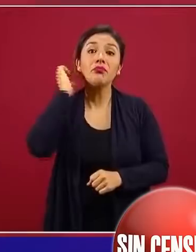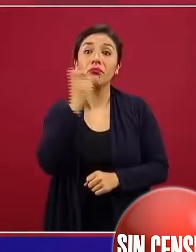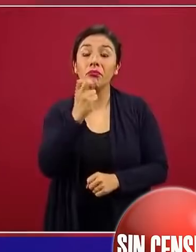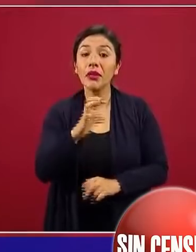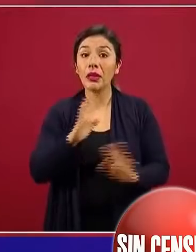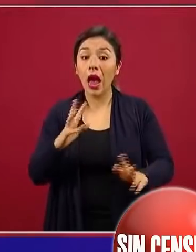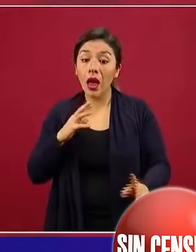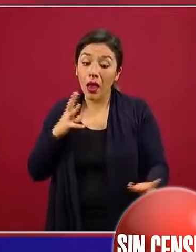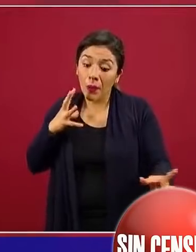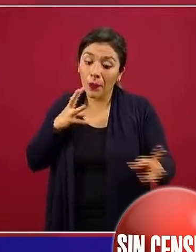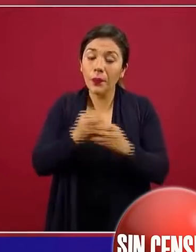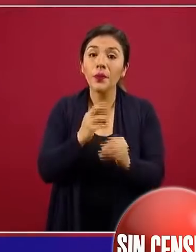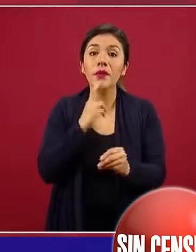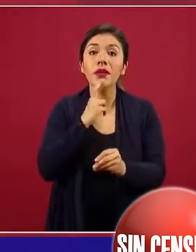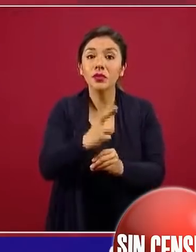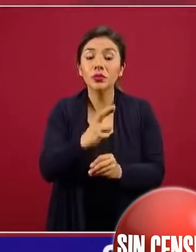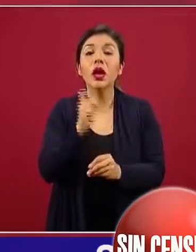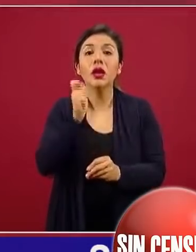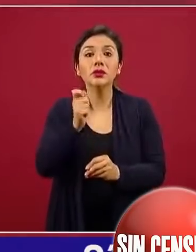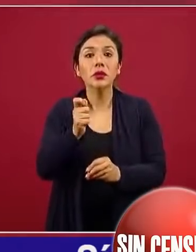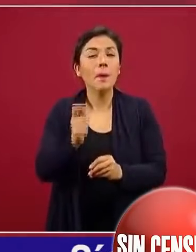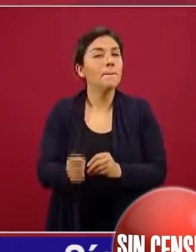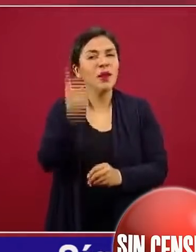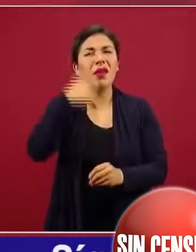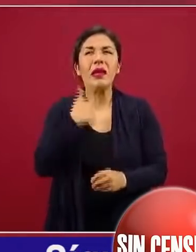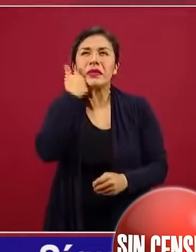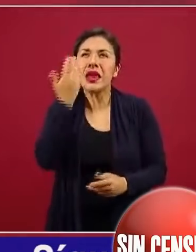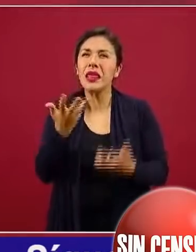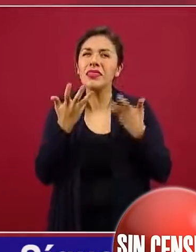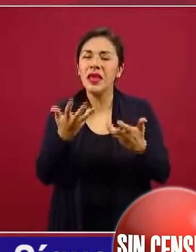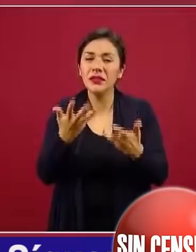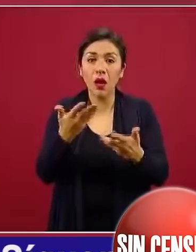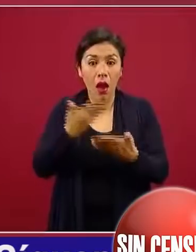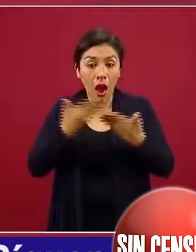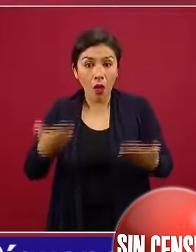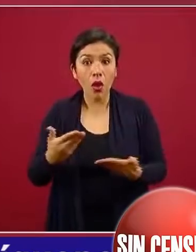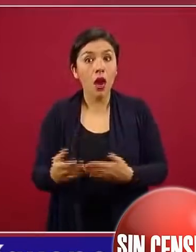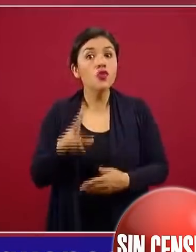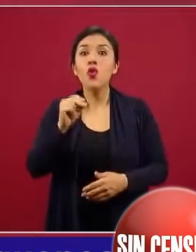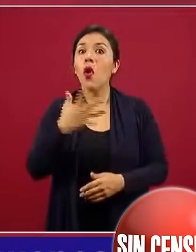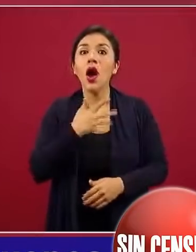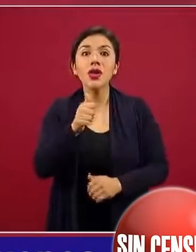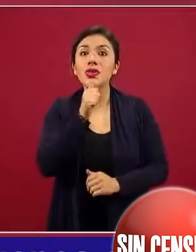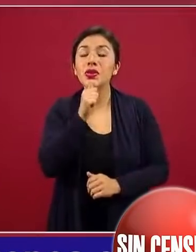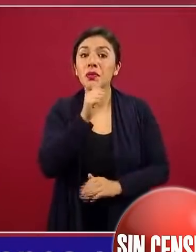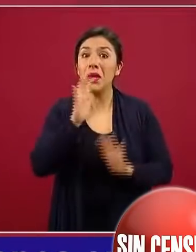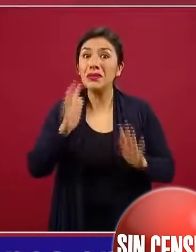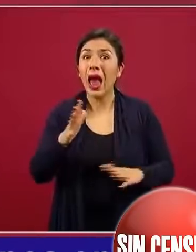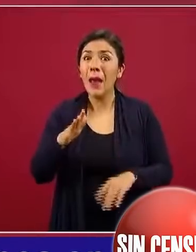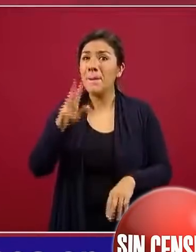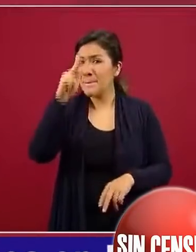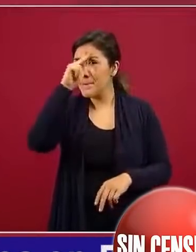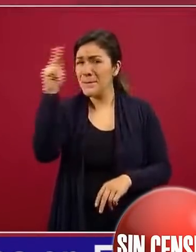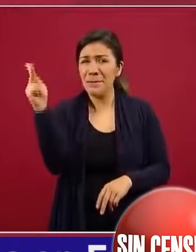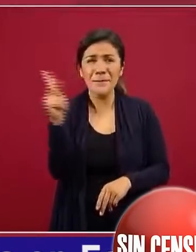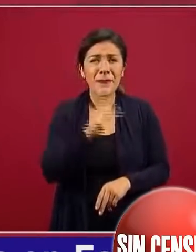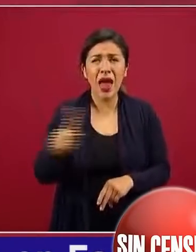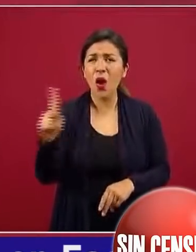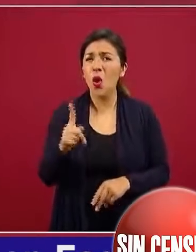es el objetivo que hemos buscado desde el inicio. No hemos tenido una situación extrema en donde